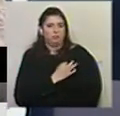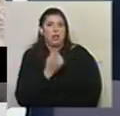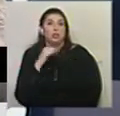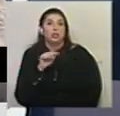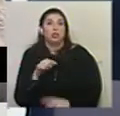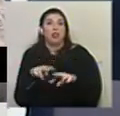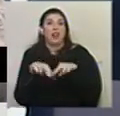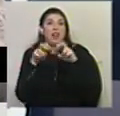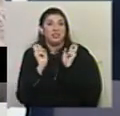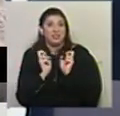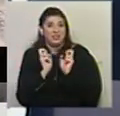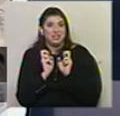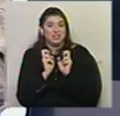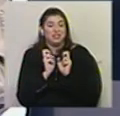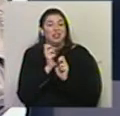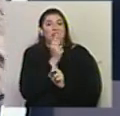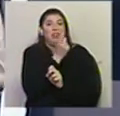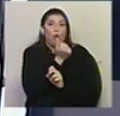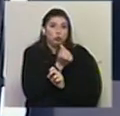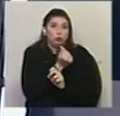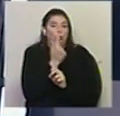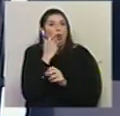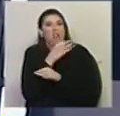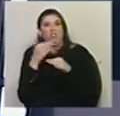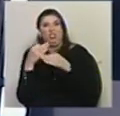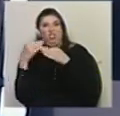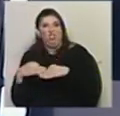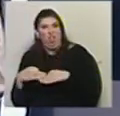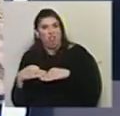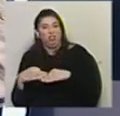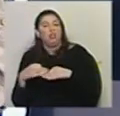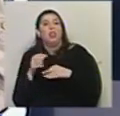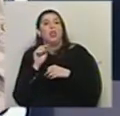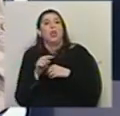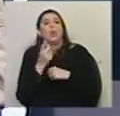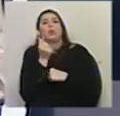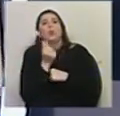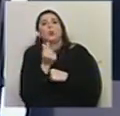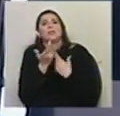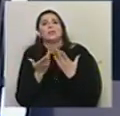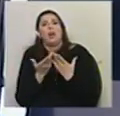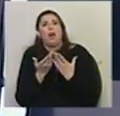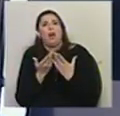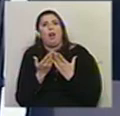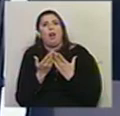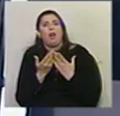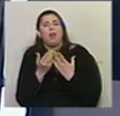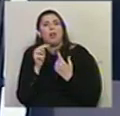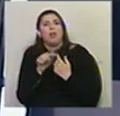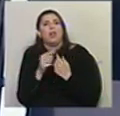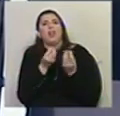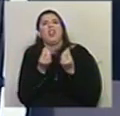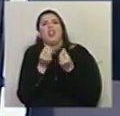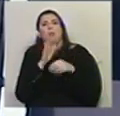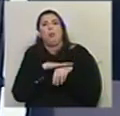costo y efectividad tienen que ver cuánto logran hacer eso, cuánto cuesta hacer eso y en qué condiciones es la